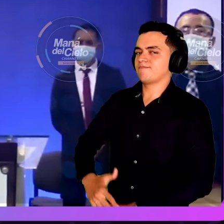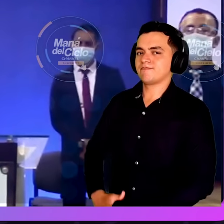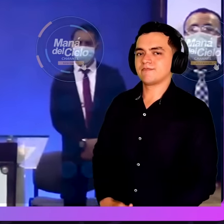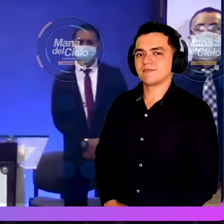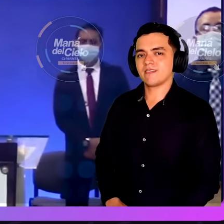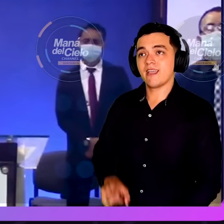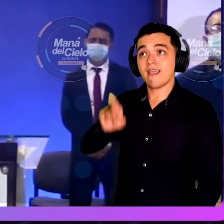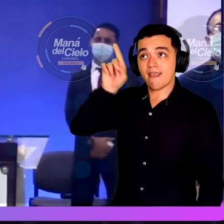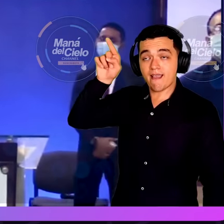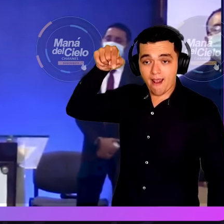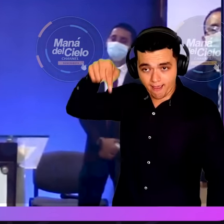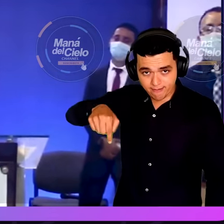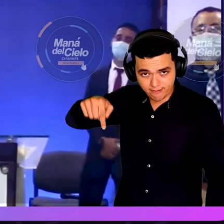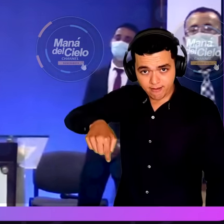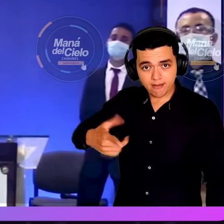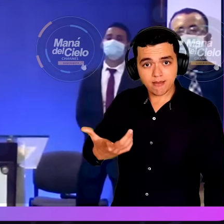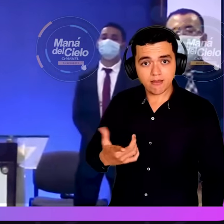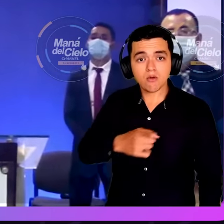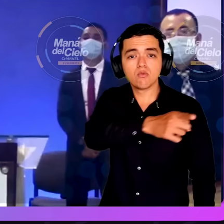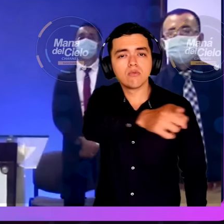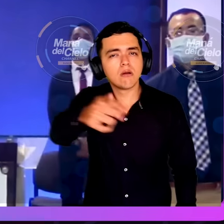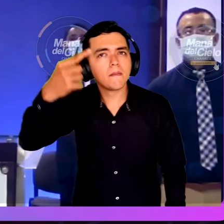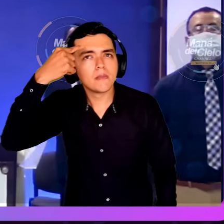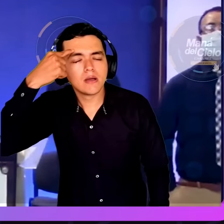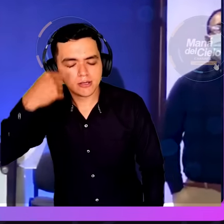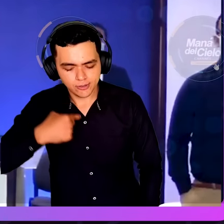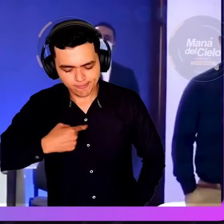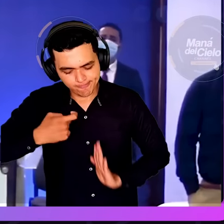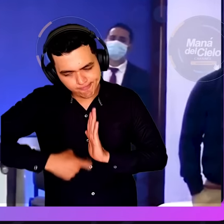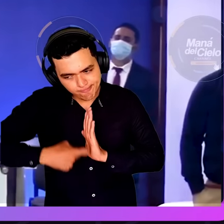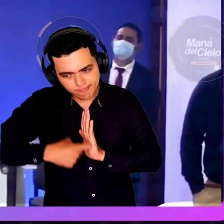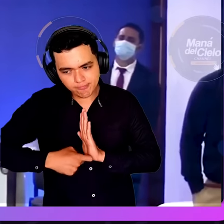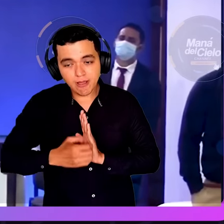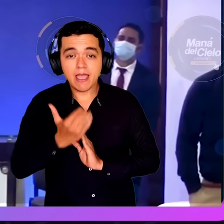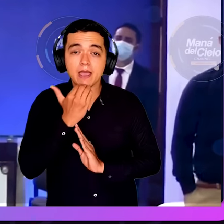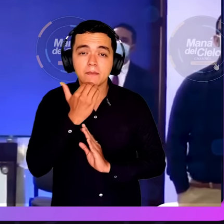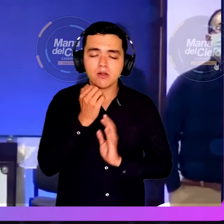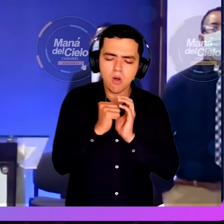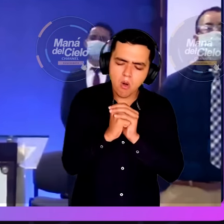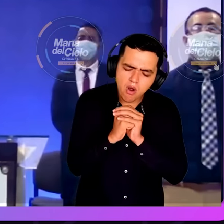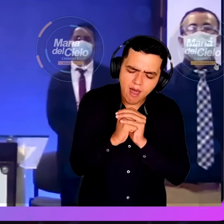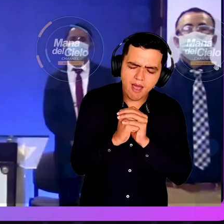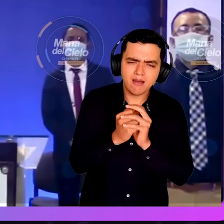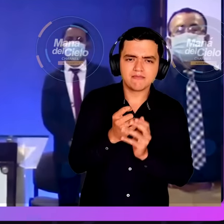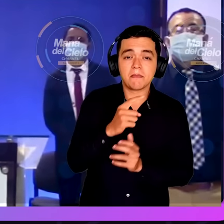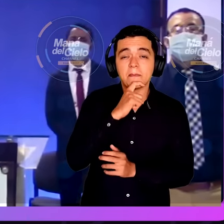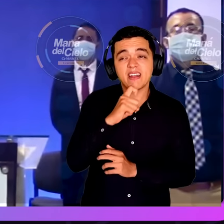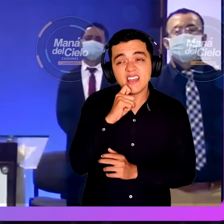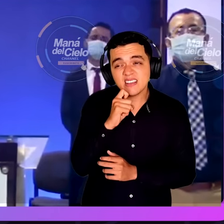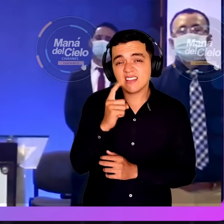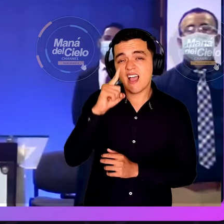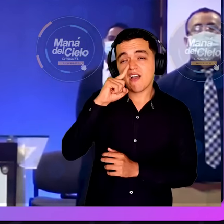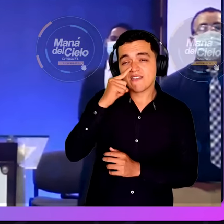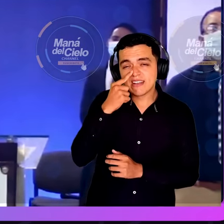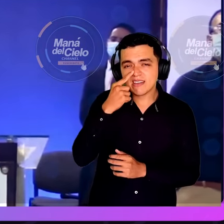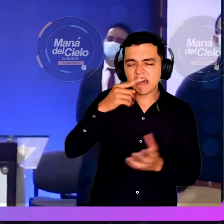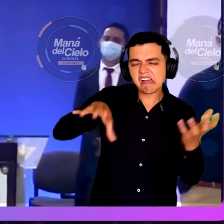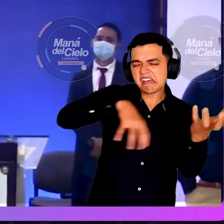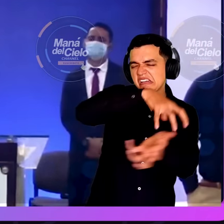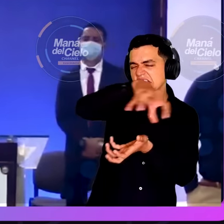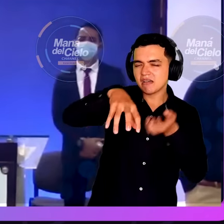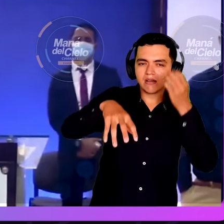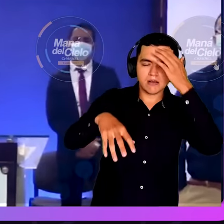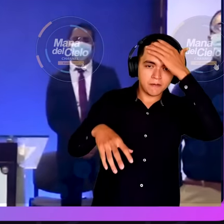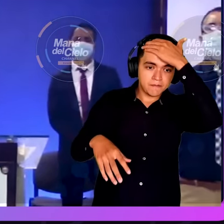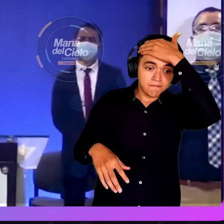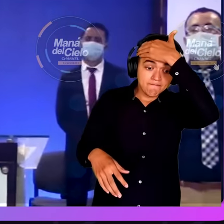a Dios? Aquí está este altar. ¿Te quieres volver a enamorar de Él? Enamórate. Eso es lo más bello, eso es lo más hermoso. Enamorarse del